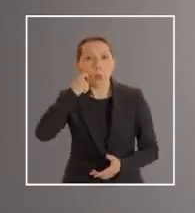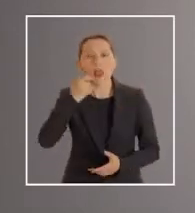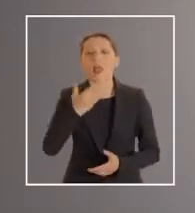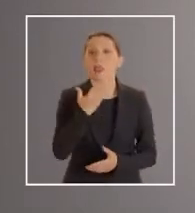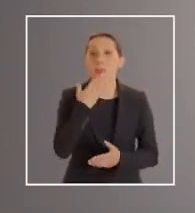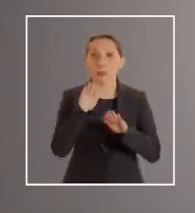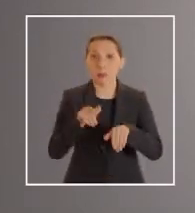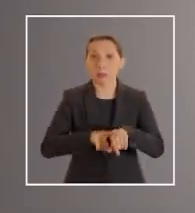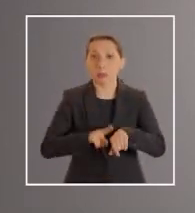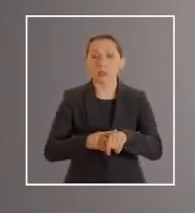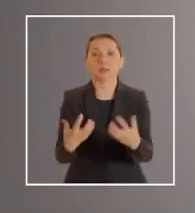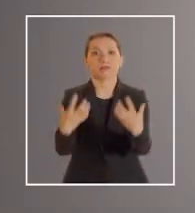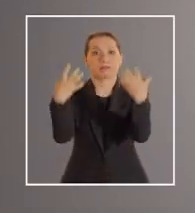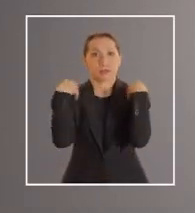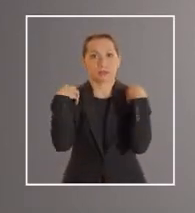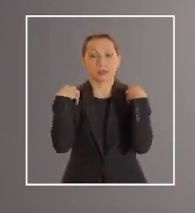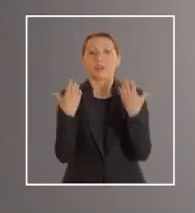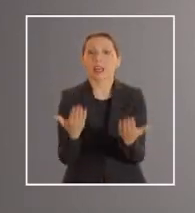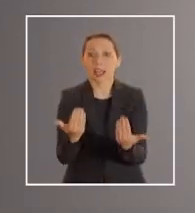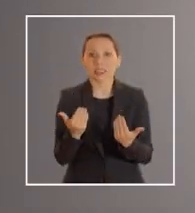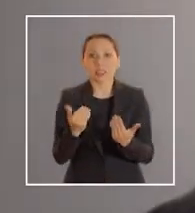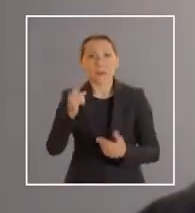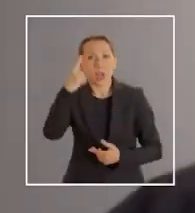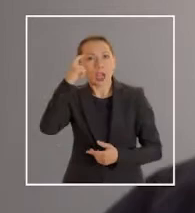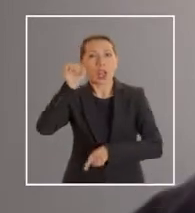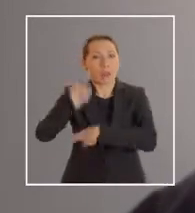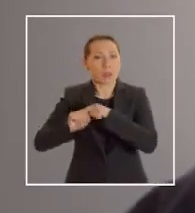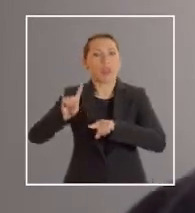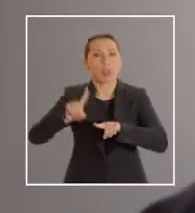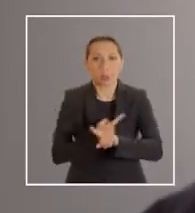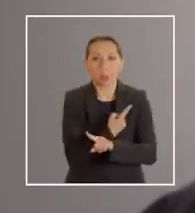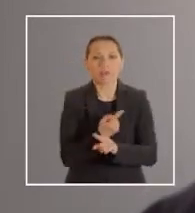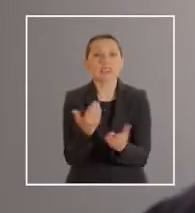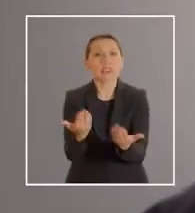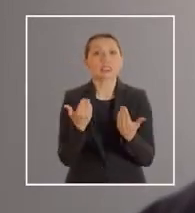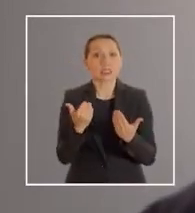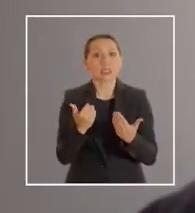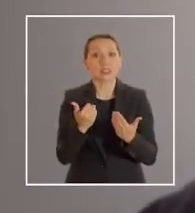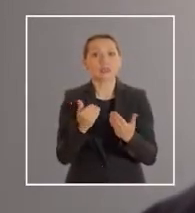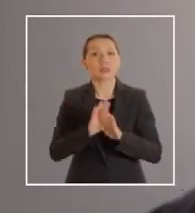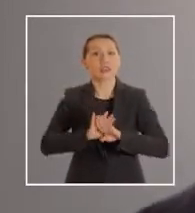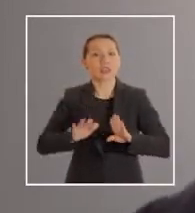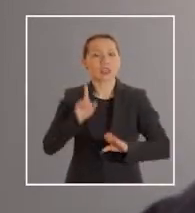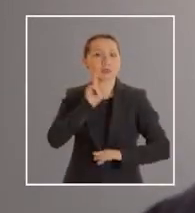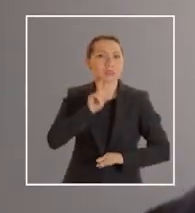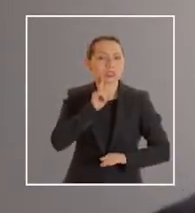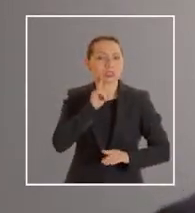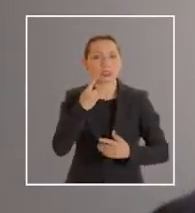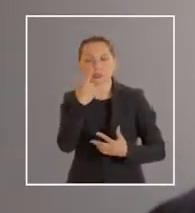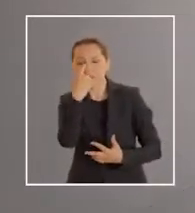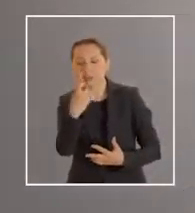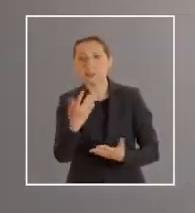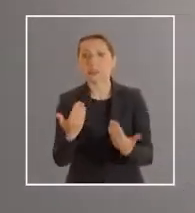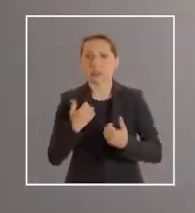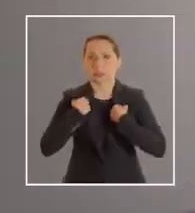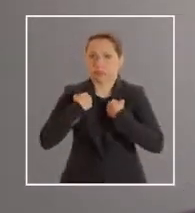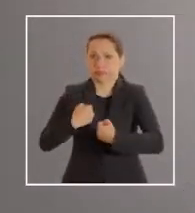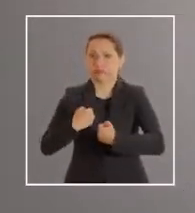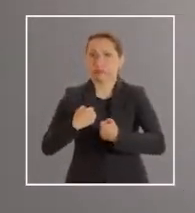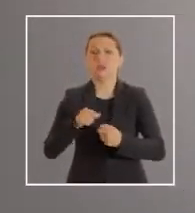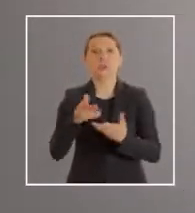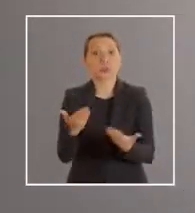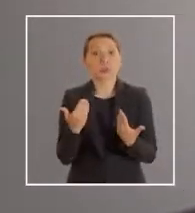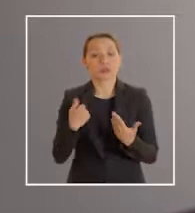poesía del humano y al mismo tiempo responsabilidad. Necesitamos creer de nuevo, necesitamos salir del cinismo, necesitamos